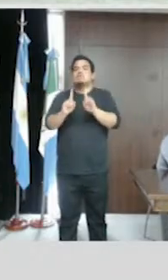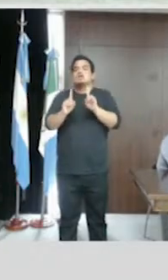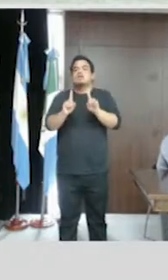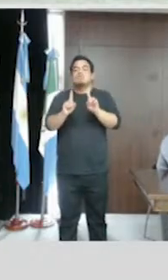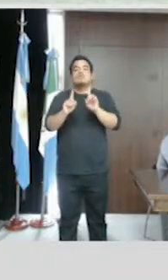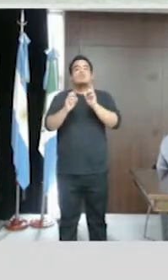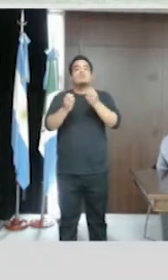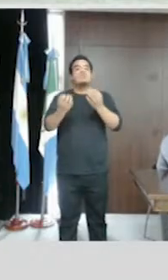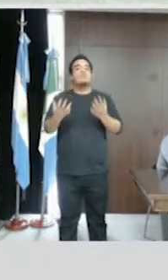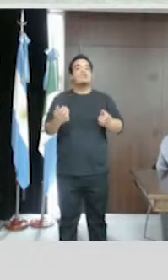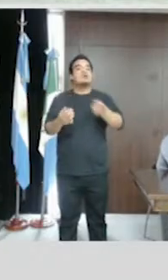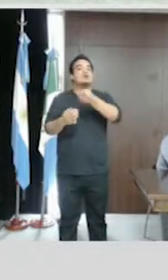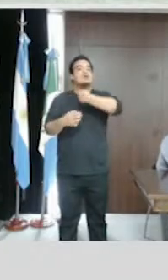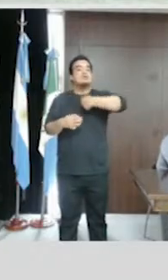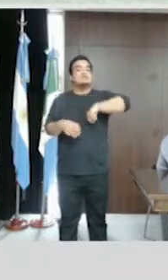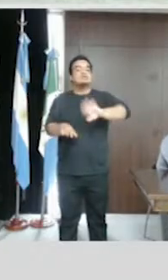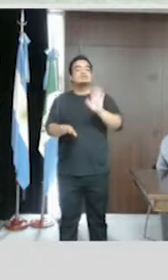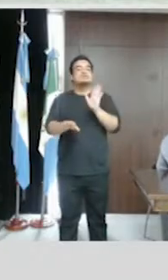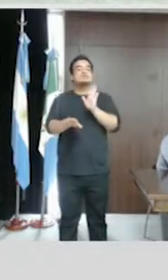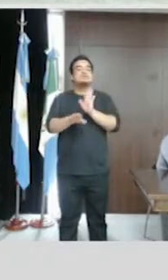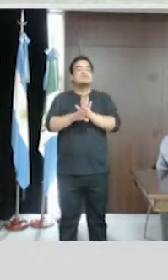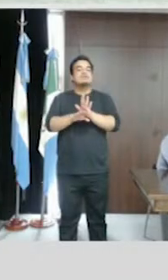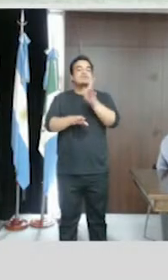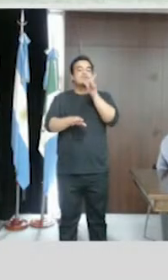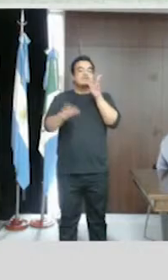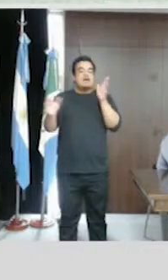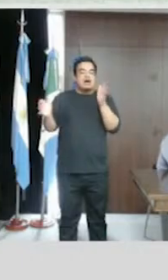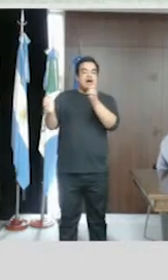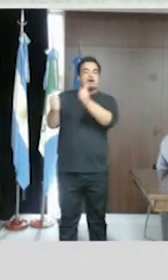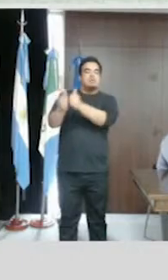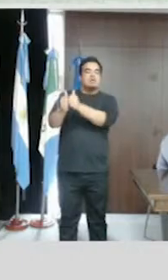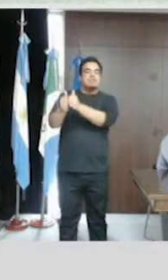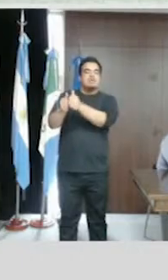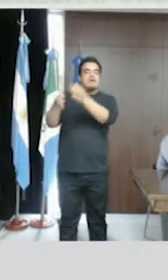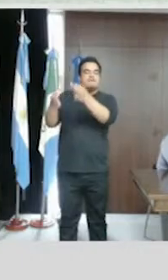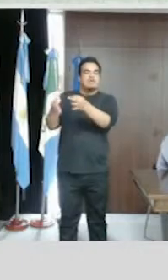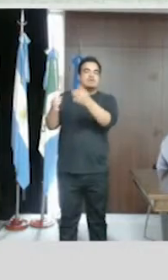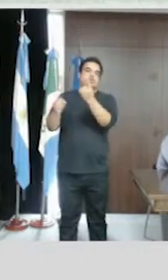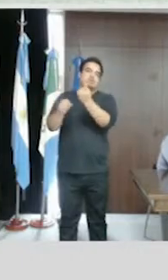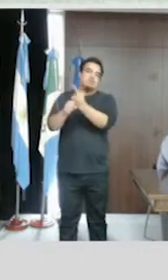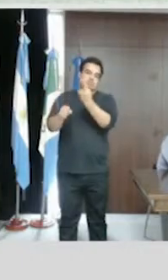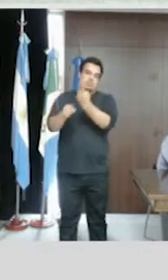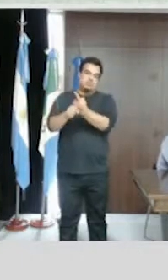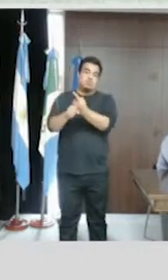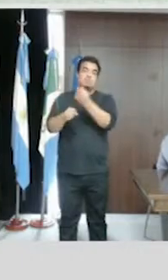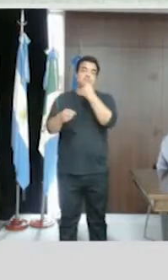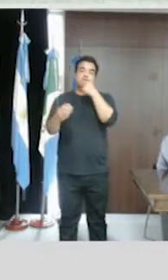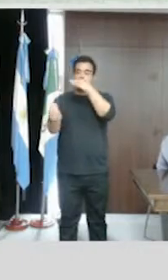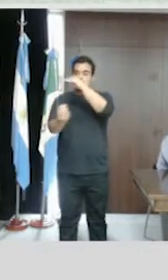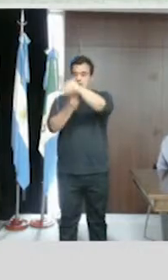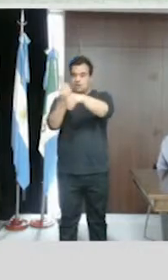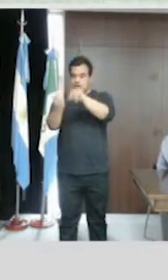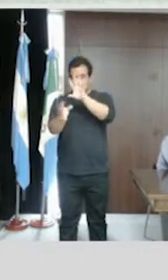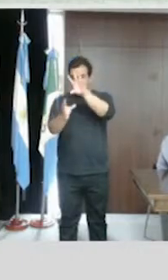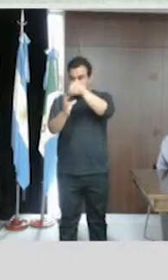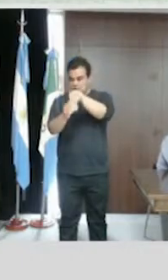nos estamos quedando cortos en el acompañamiento. Lo espiritual en la familia y lo espiritual en el